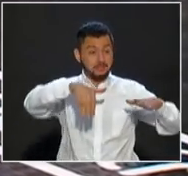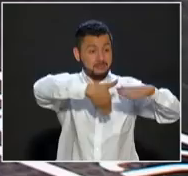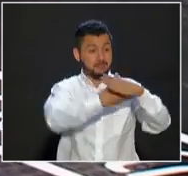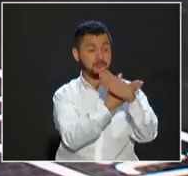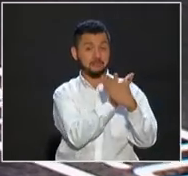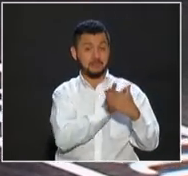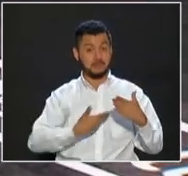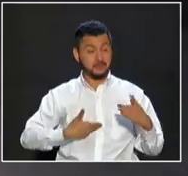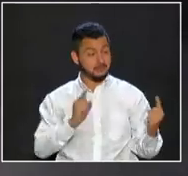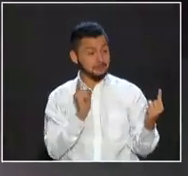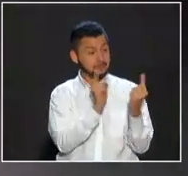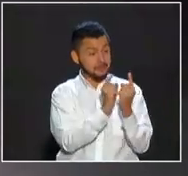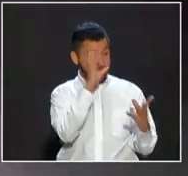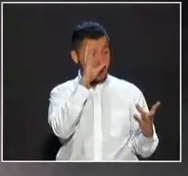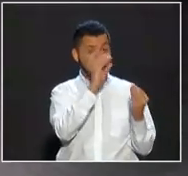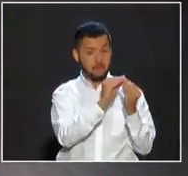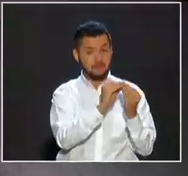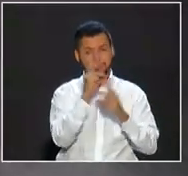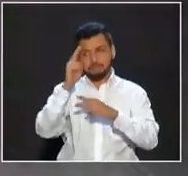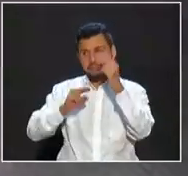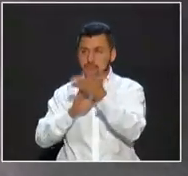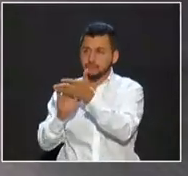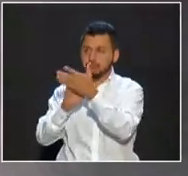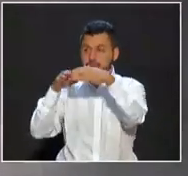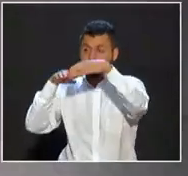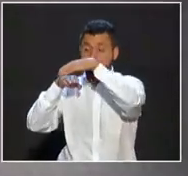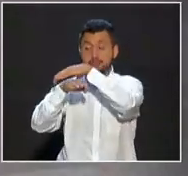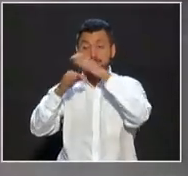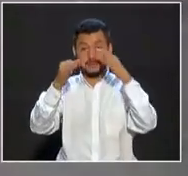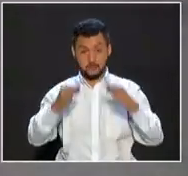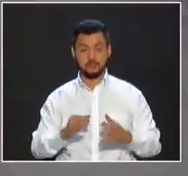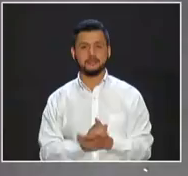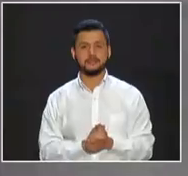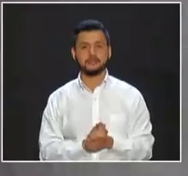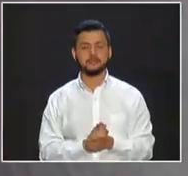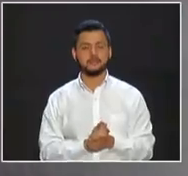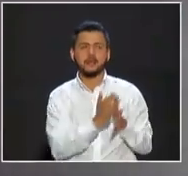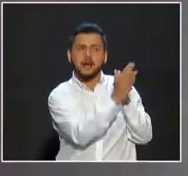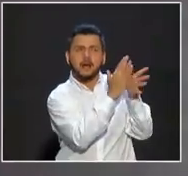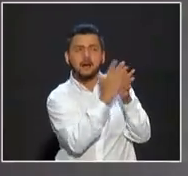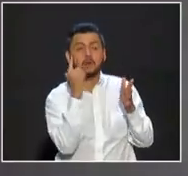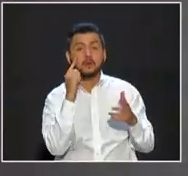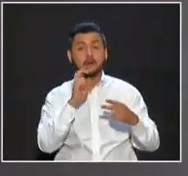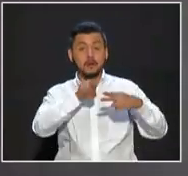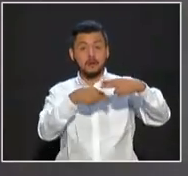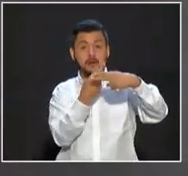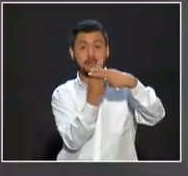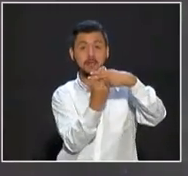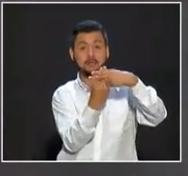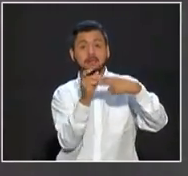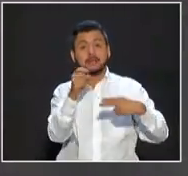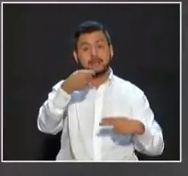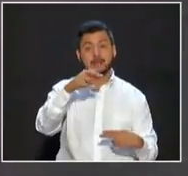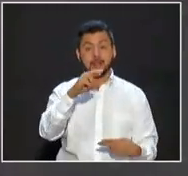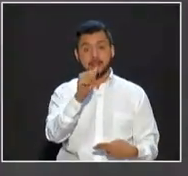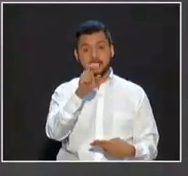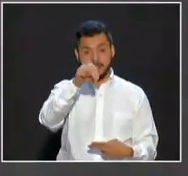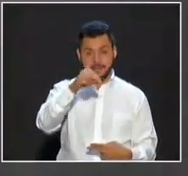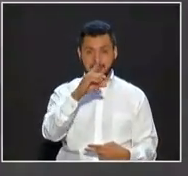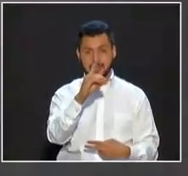realizarla nos confirman que en este momento el hashtag gran debate final es número uno en antioquia